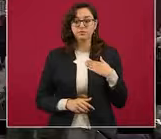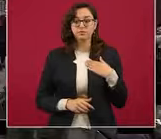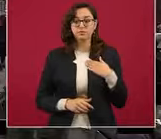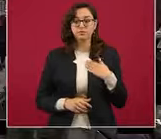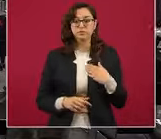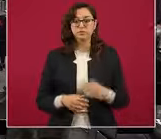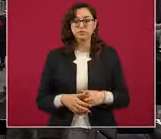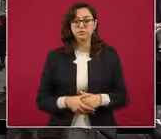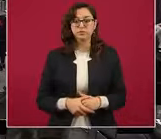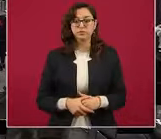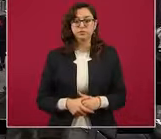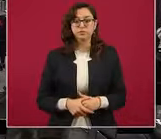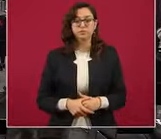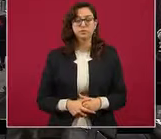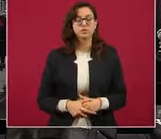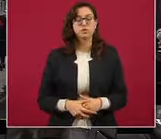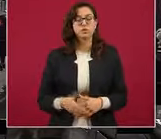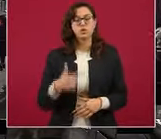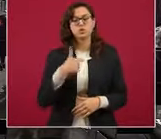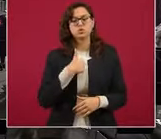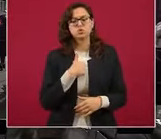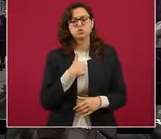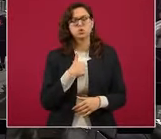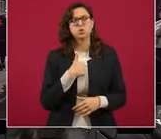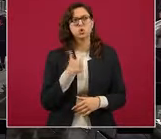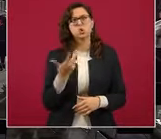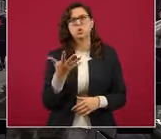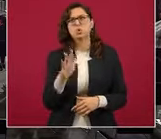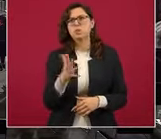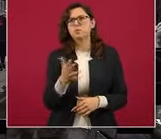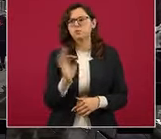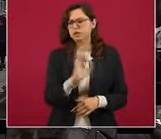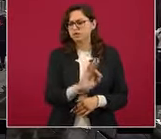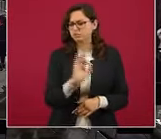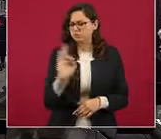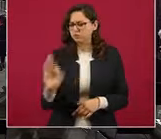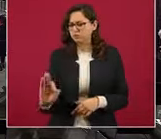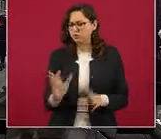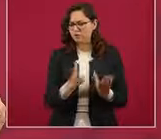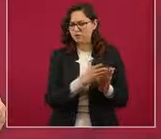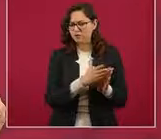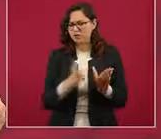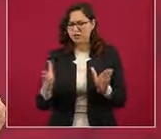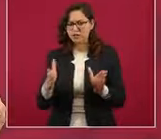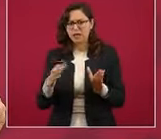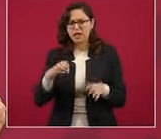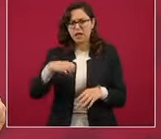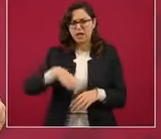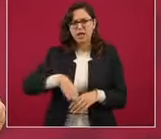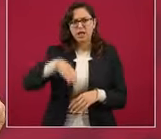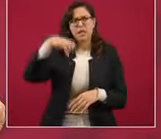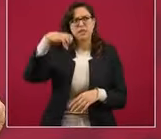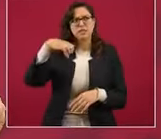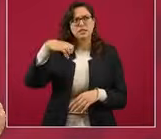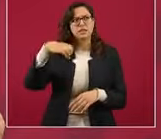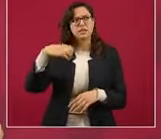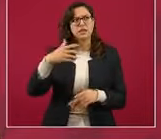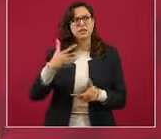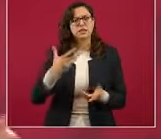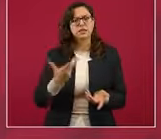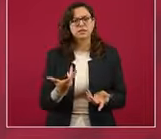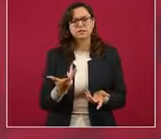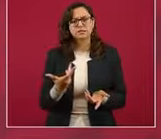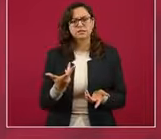Yo estaría incluido en adultos mayores y